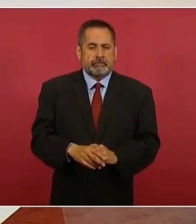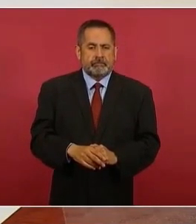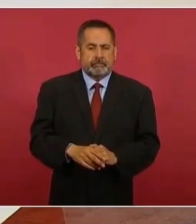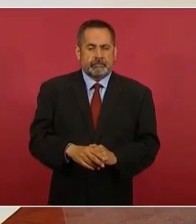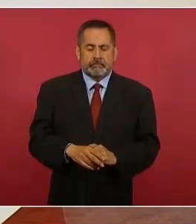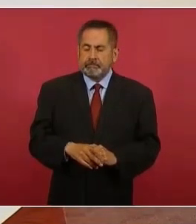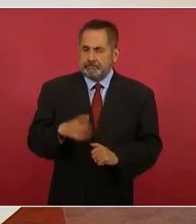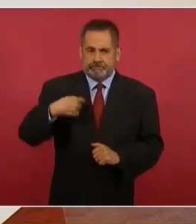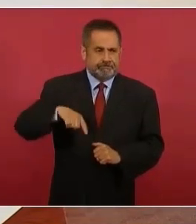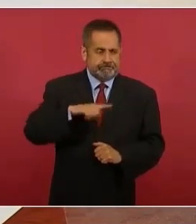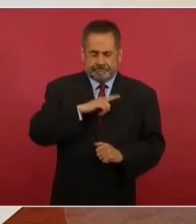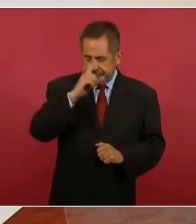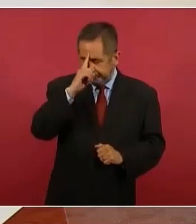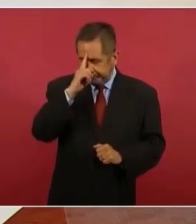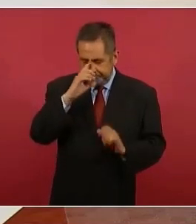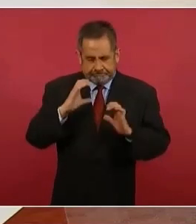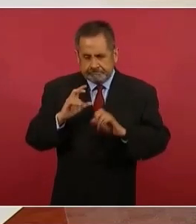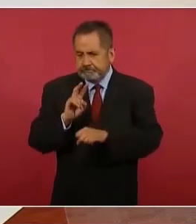Cuidar